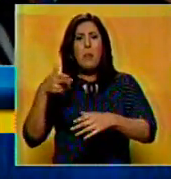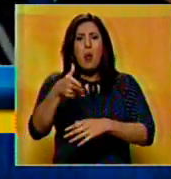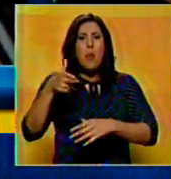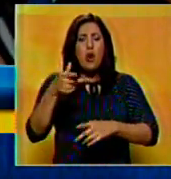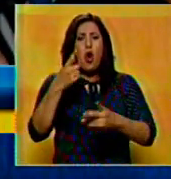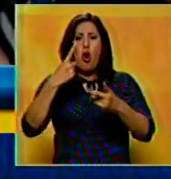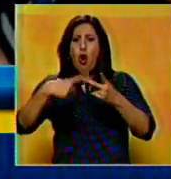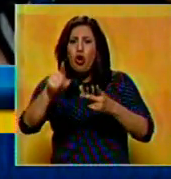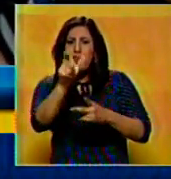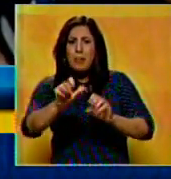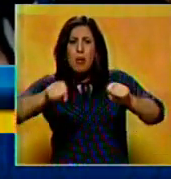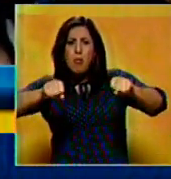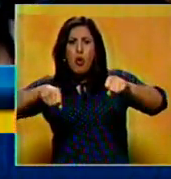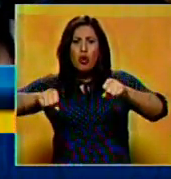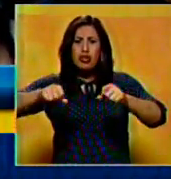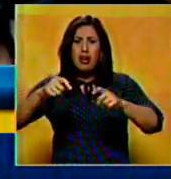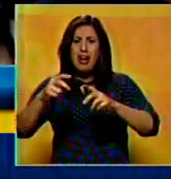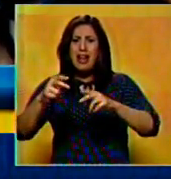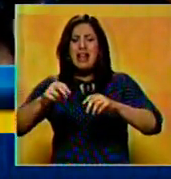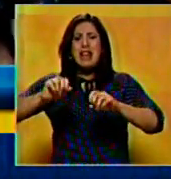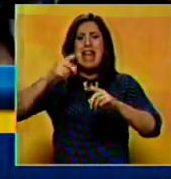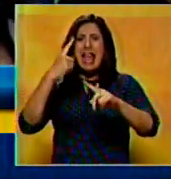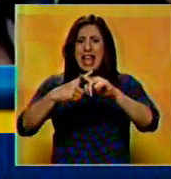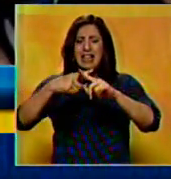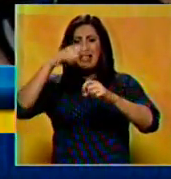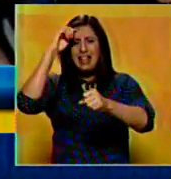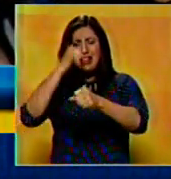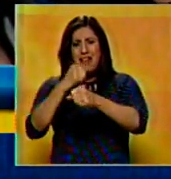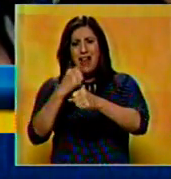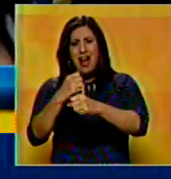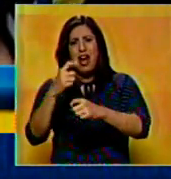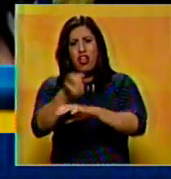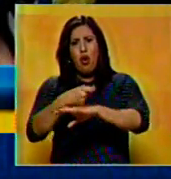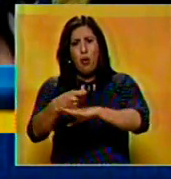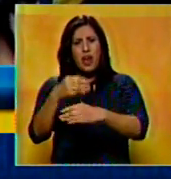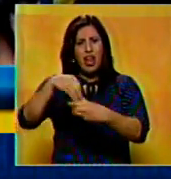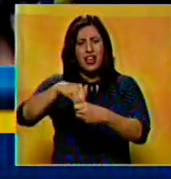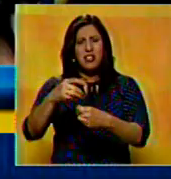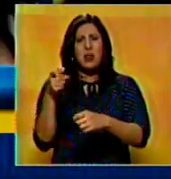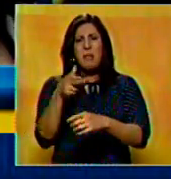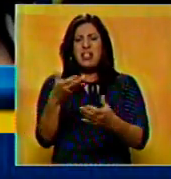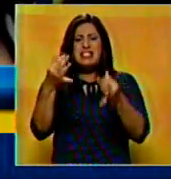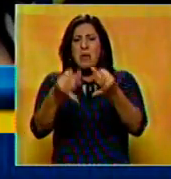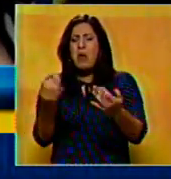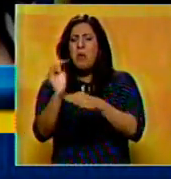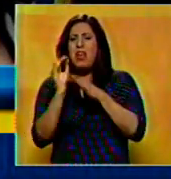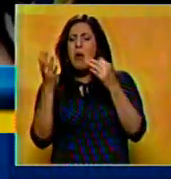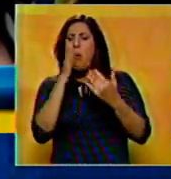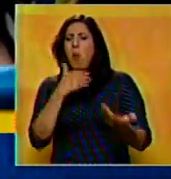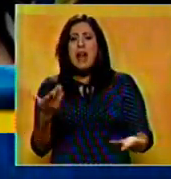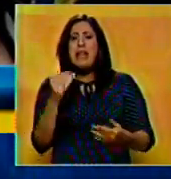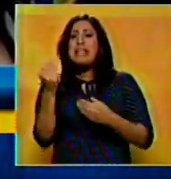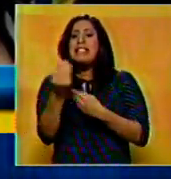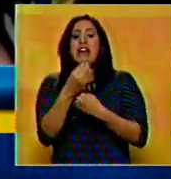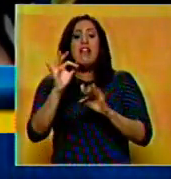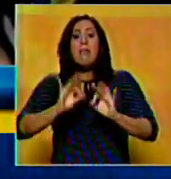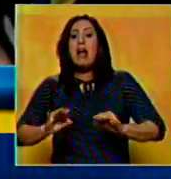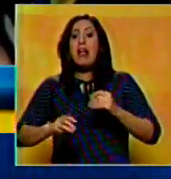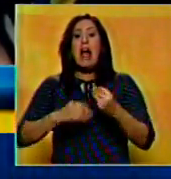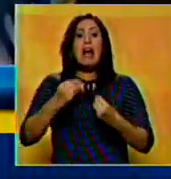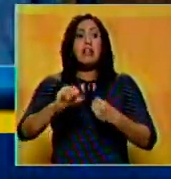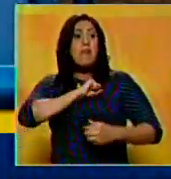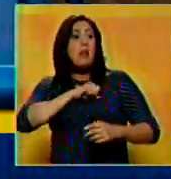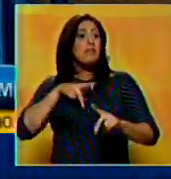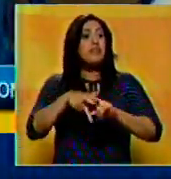tiroteada otra pareja, un mototaxista y una exfuncionaria de la gobernación? ¿Cuál es la seguridad? Para nadie es un secreto que ellos lo que están creando aquí